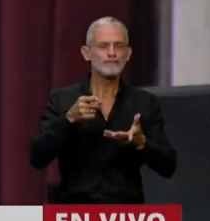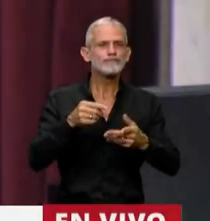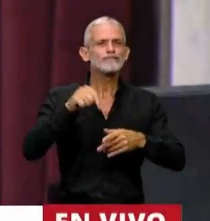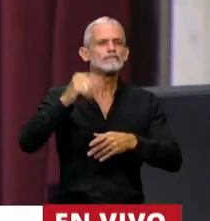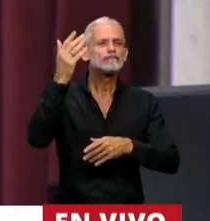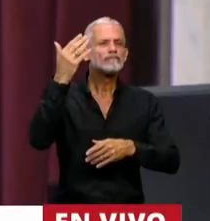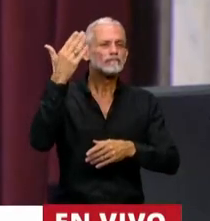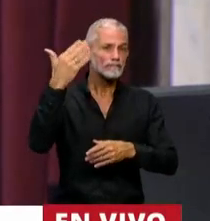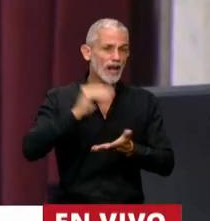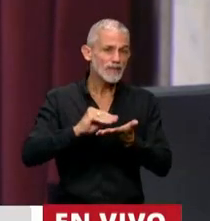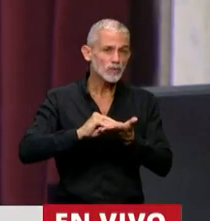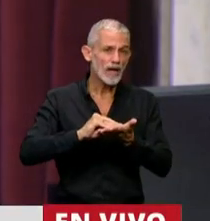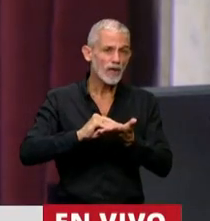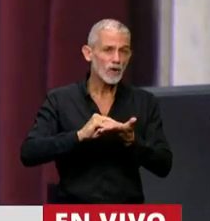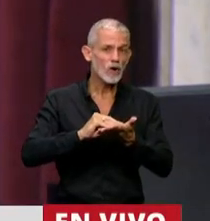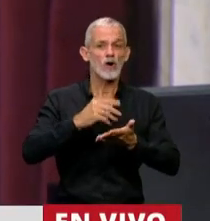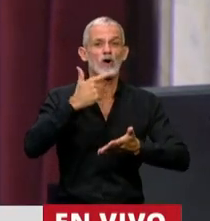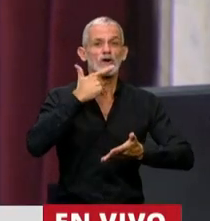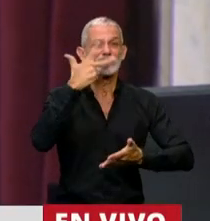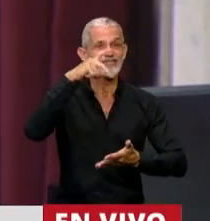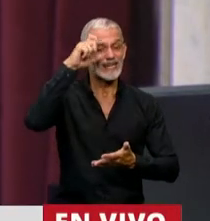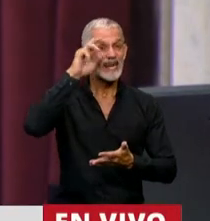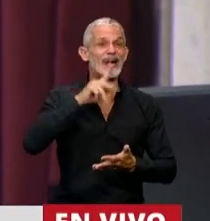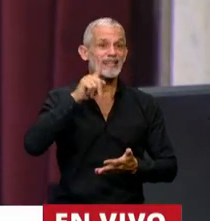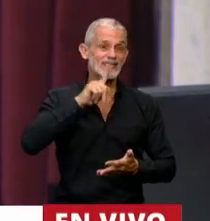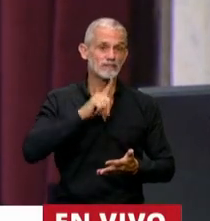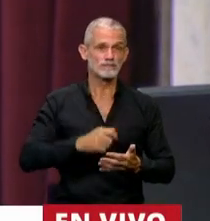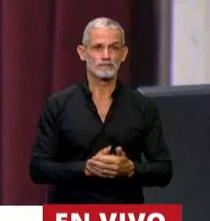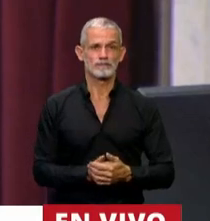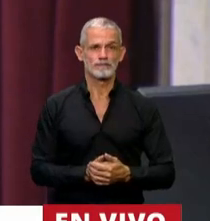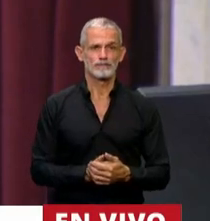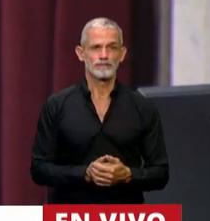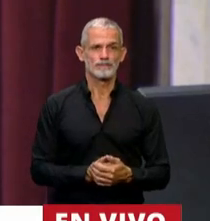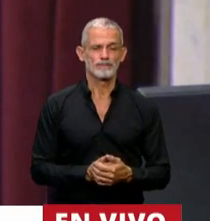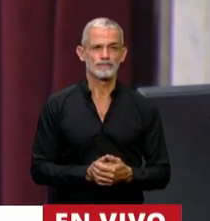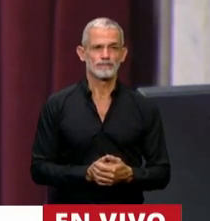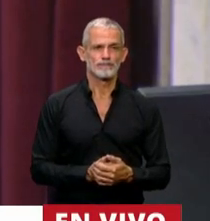Tiene la palabra el diputado Schleret David Pablo.